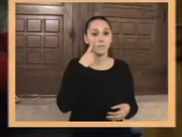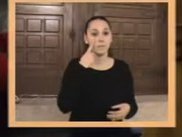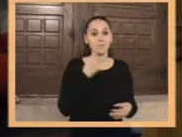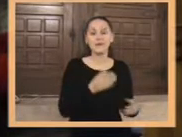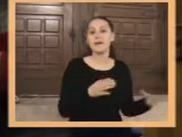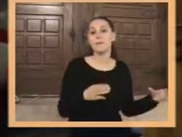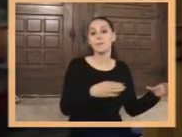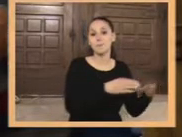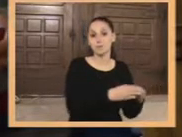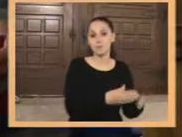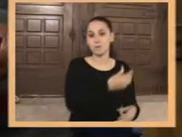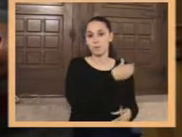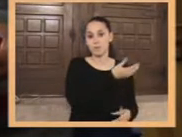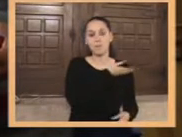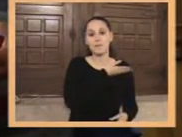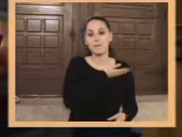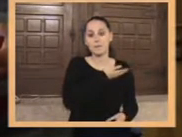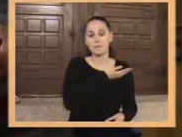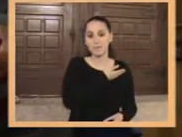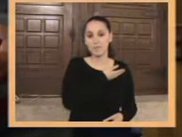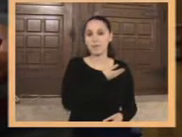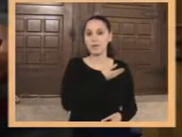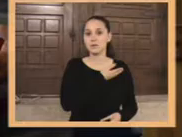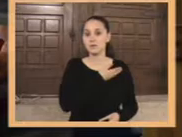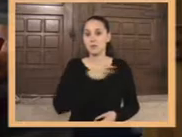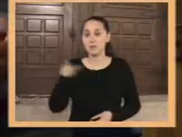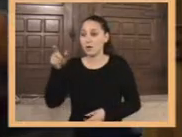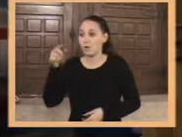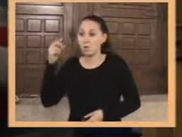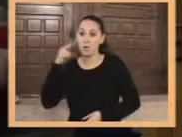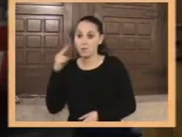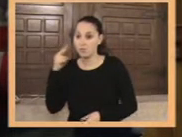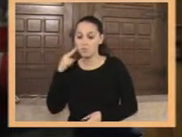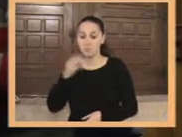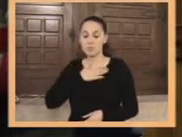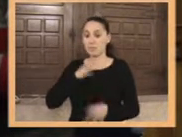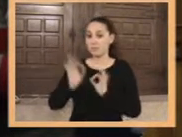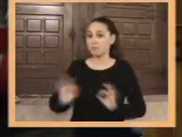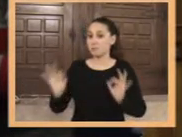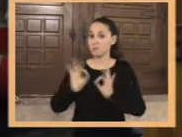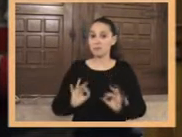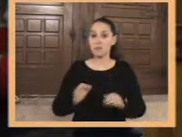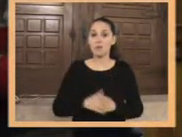nuestros intereses o nuestros miedos. La verdad, hace una película estupenda usted cuando los interesa, ¿eh?